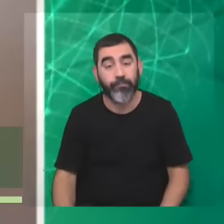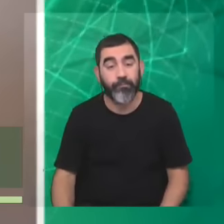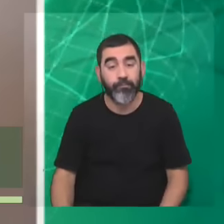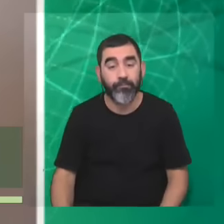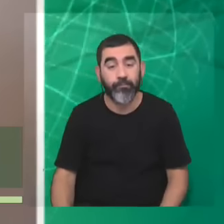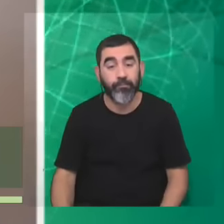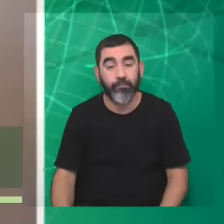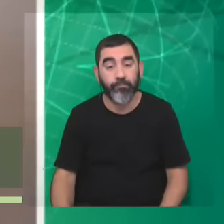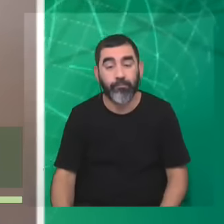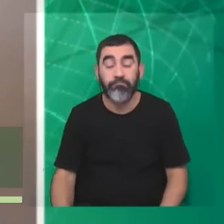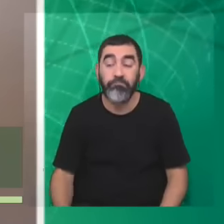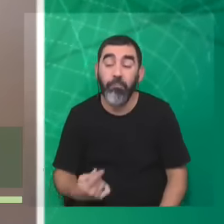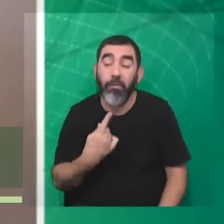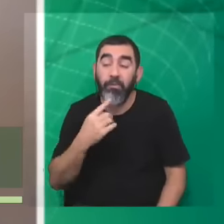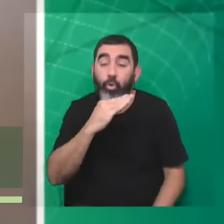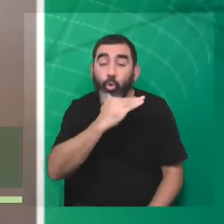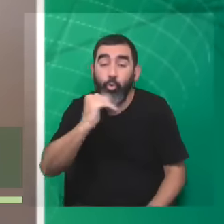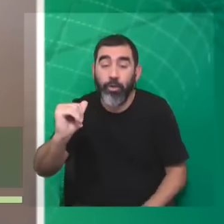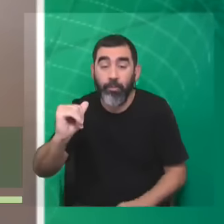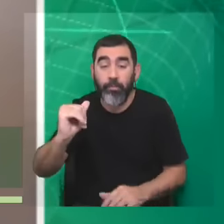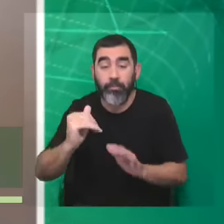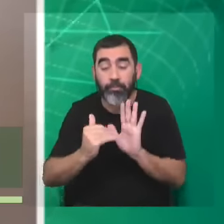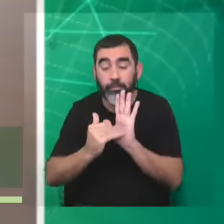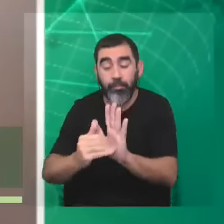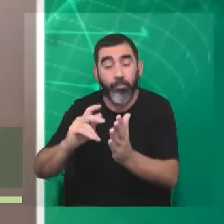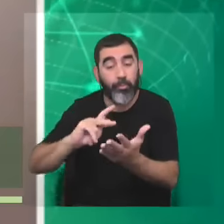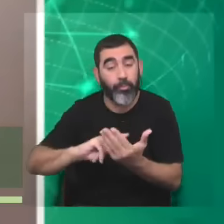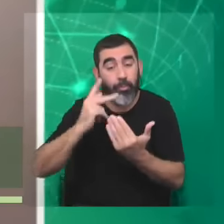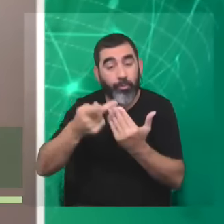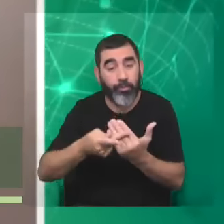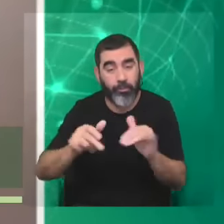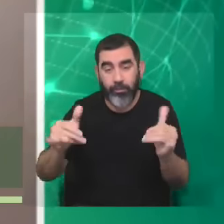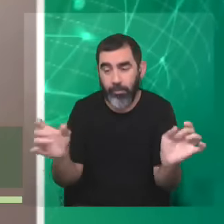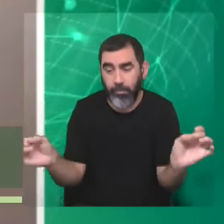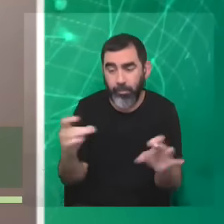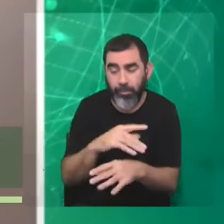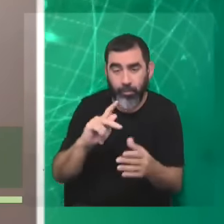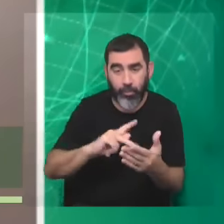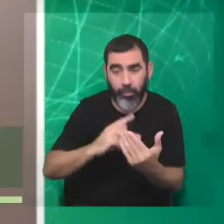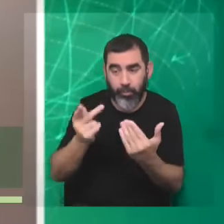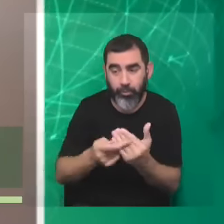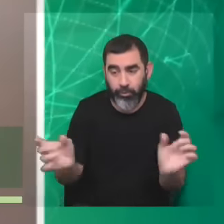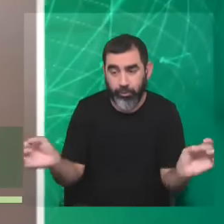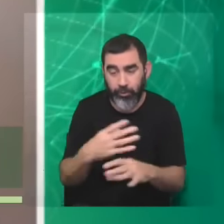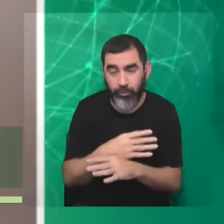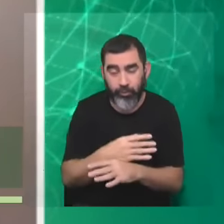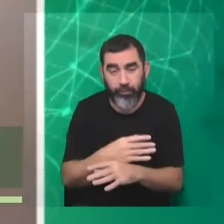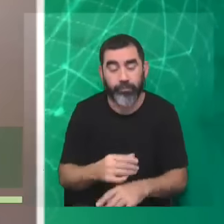supuestamente nos llaman para presentarnos un proyecto que en realidad ya está terminado está terminando ahora